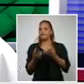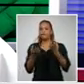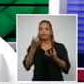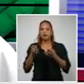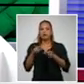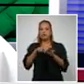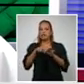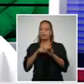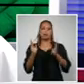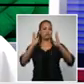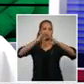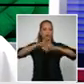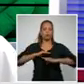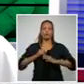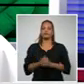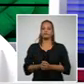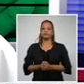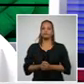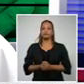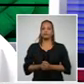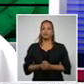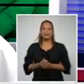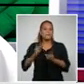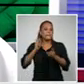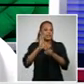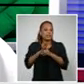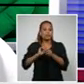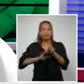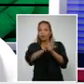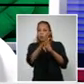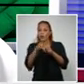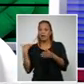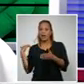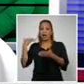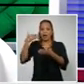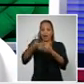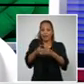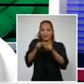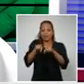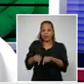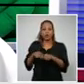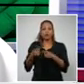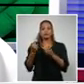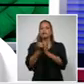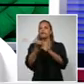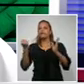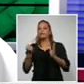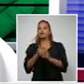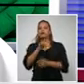Juventud. Y ya desde el inicio de la pandemia hasta ahora se han diagnosticado